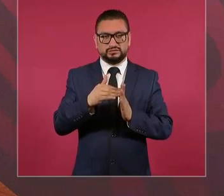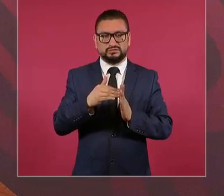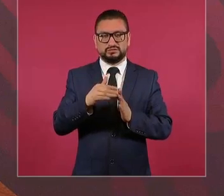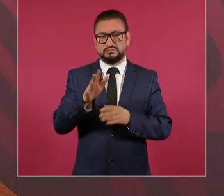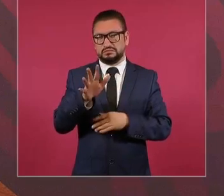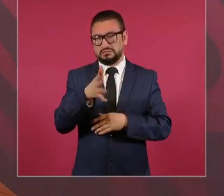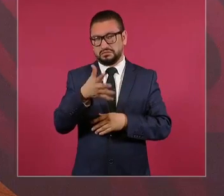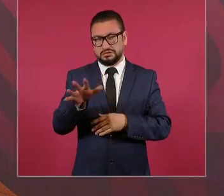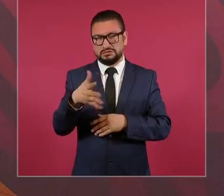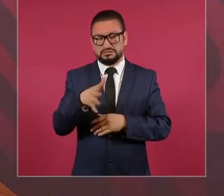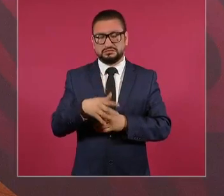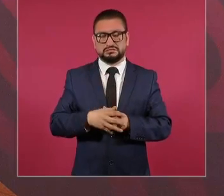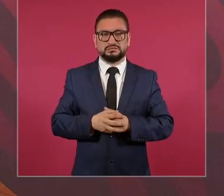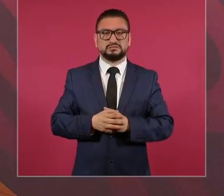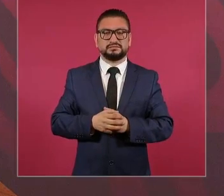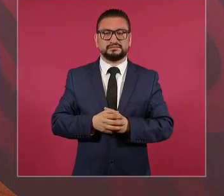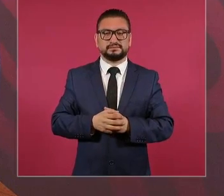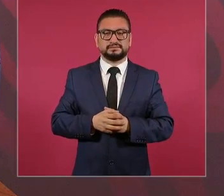aproximadamente,